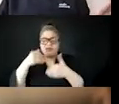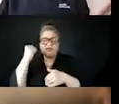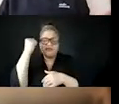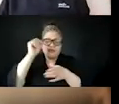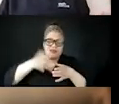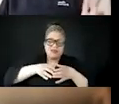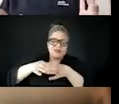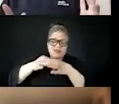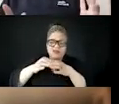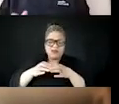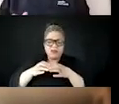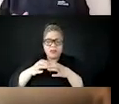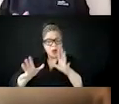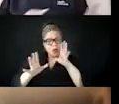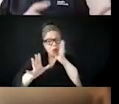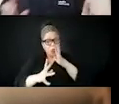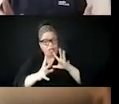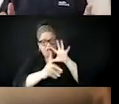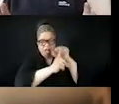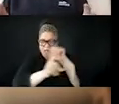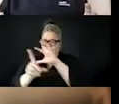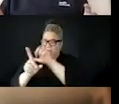se enfocaban en algunos